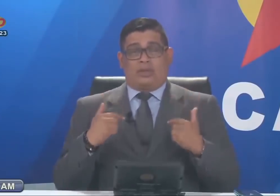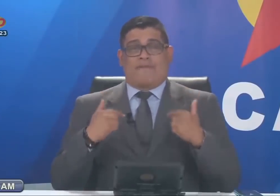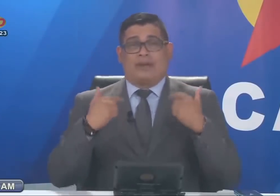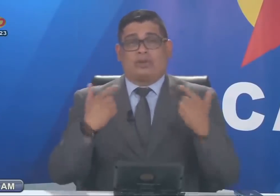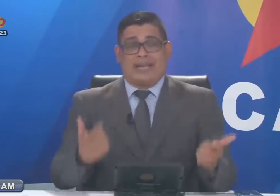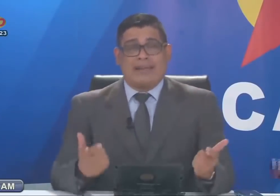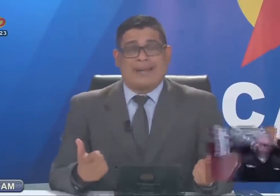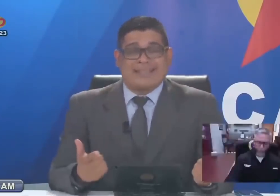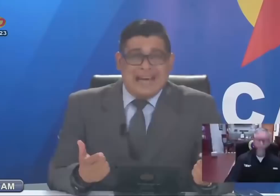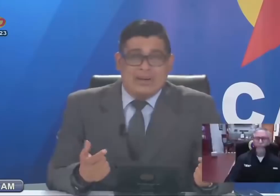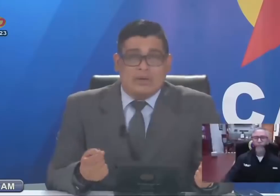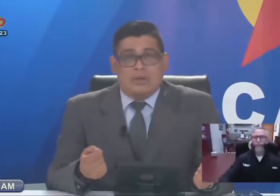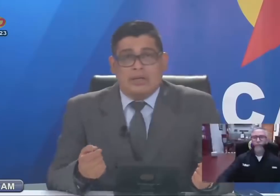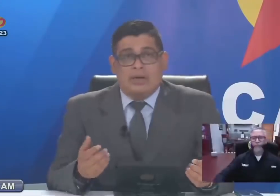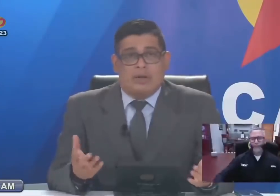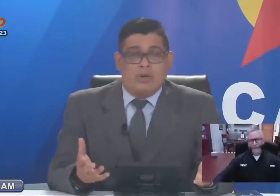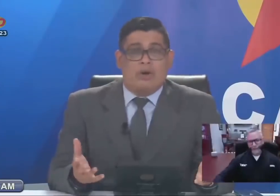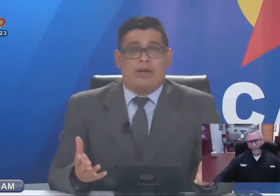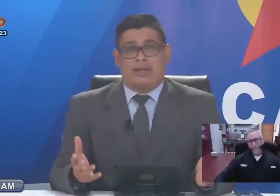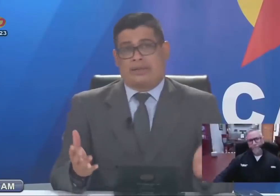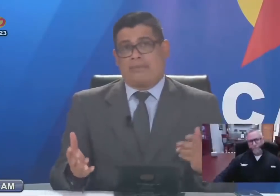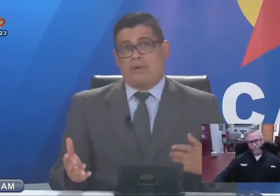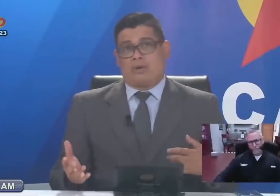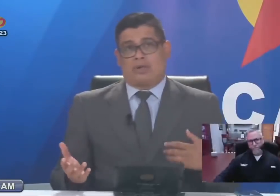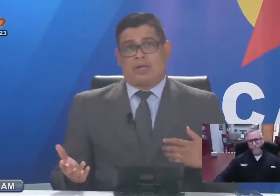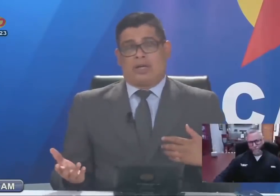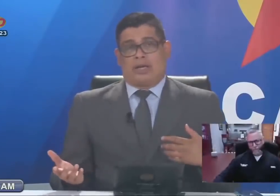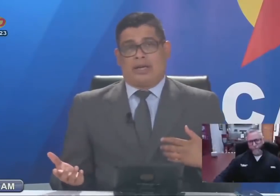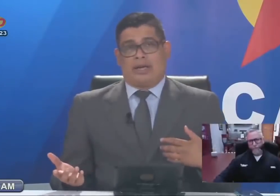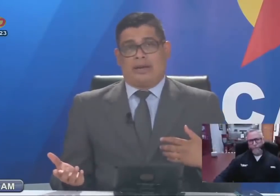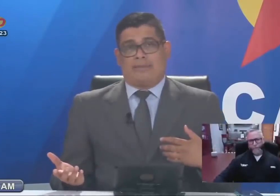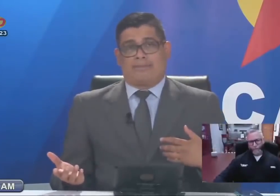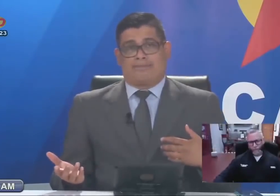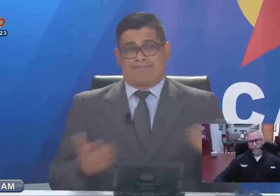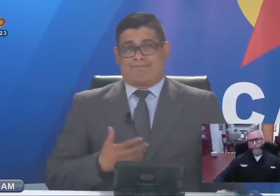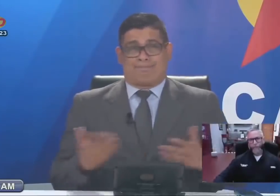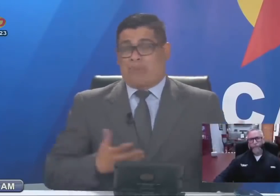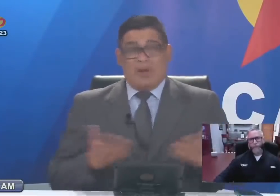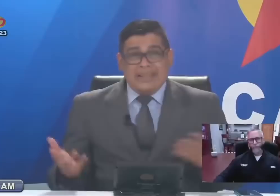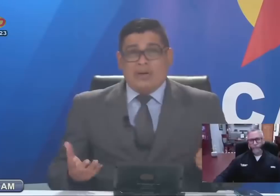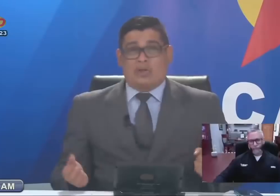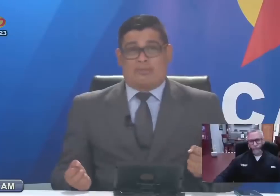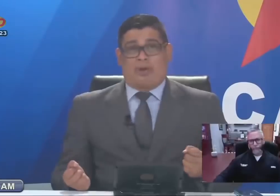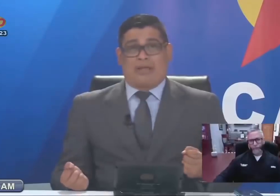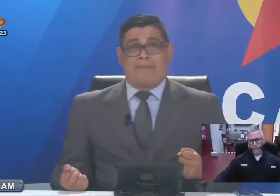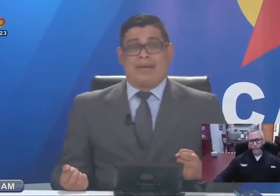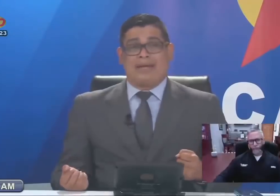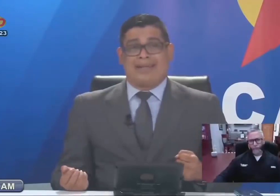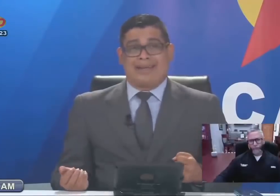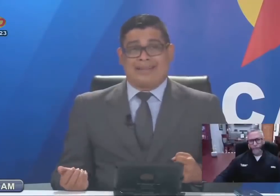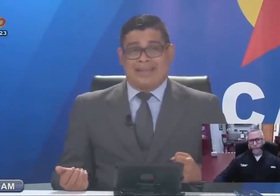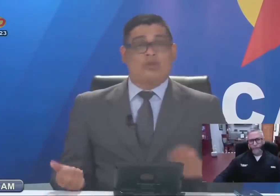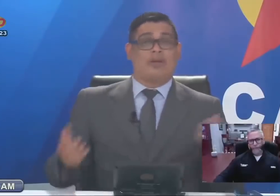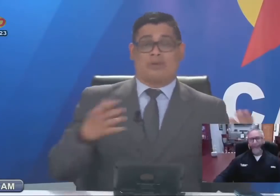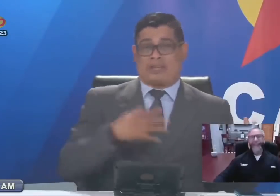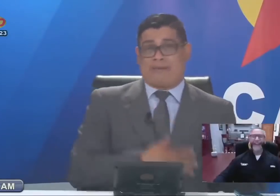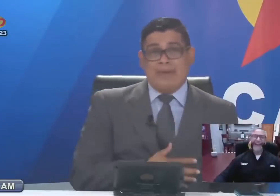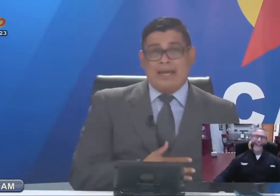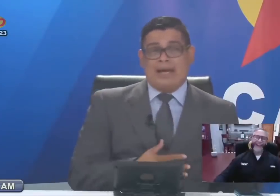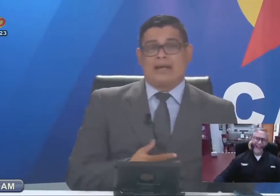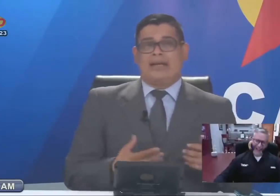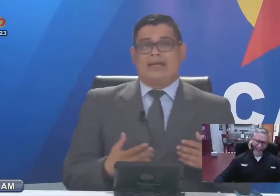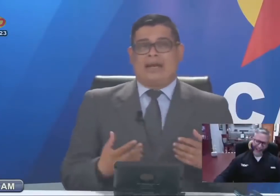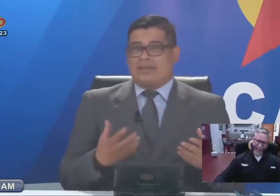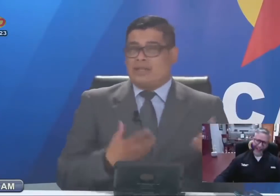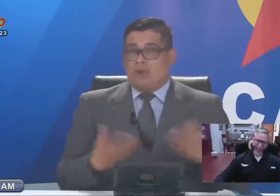los defectos del adversario y lo digo en términos políticos pero también dentro de